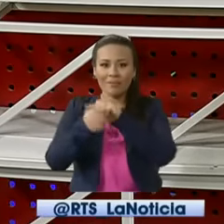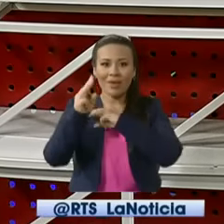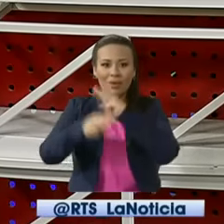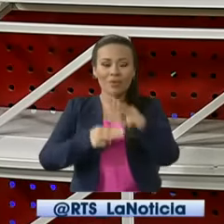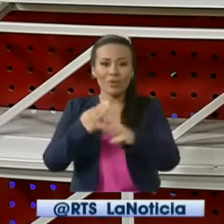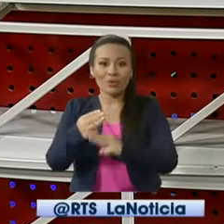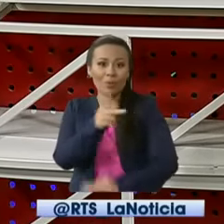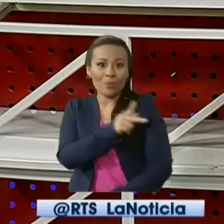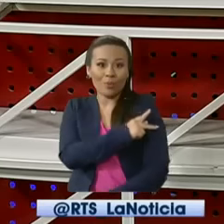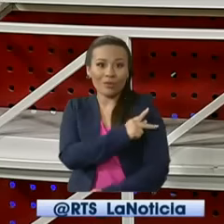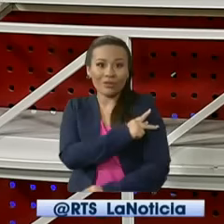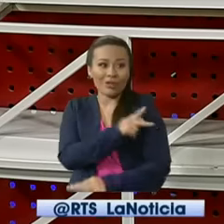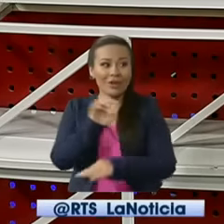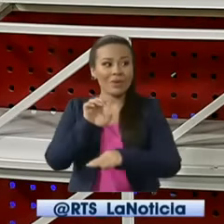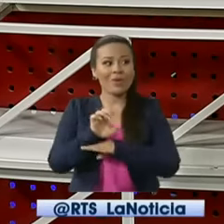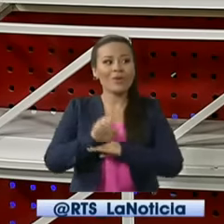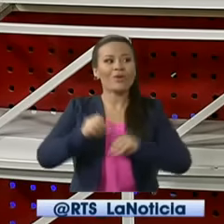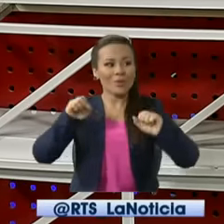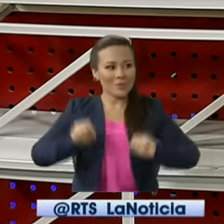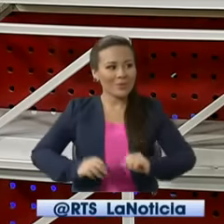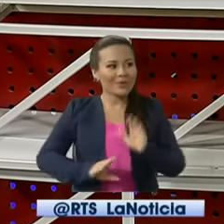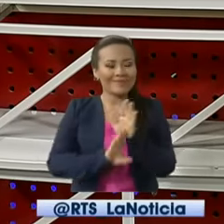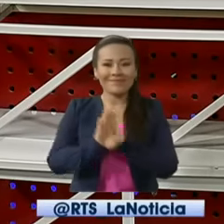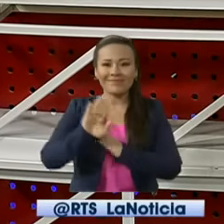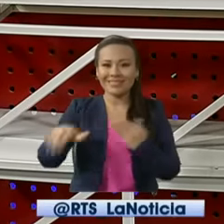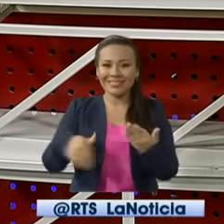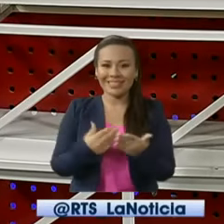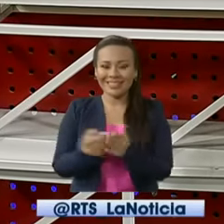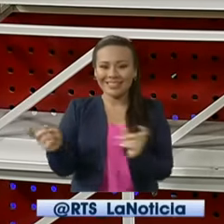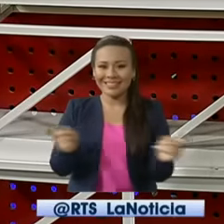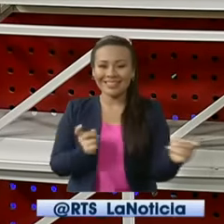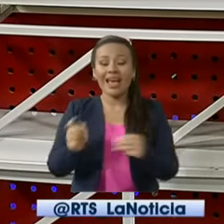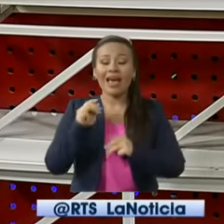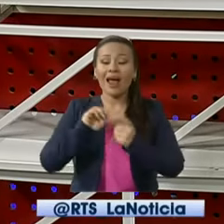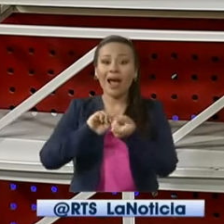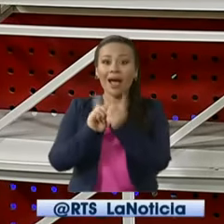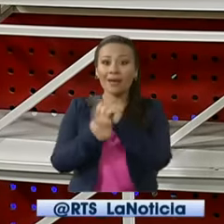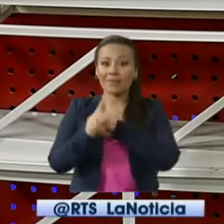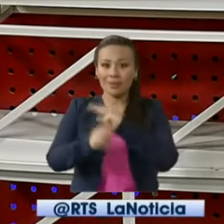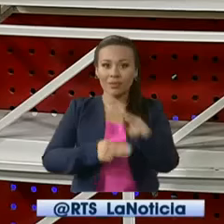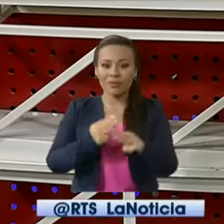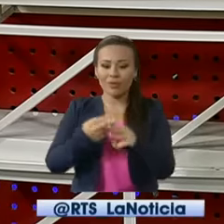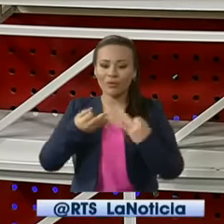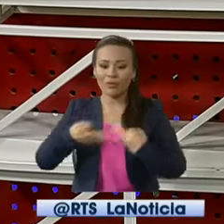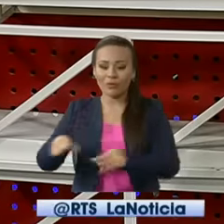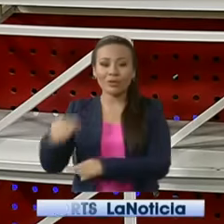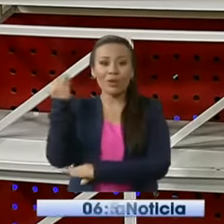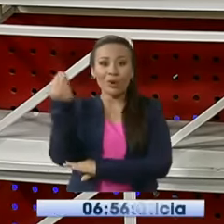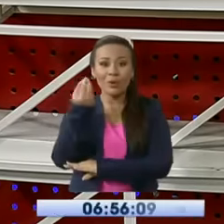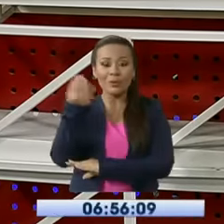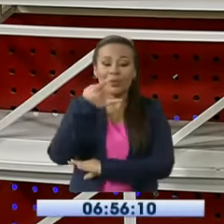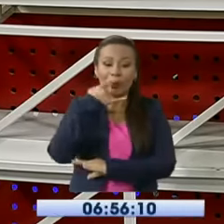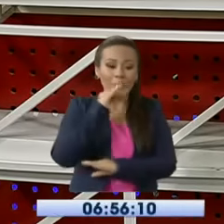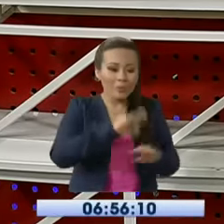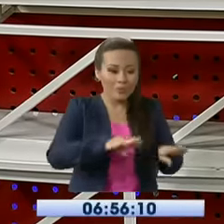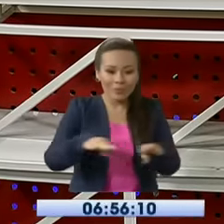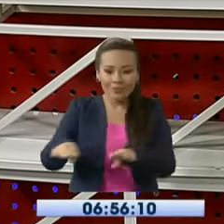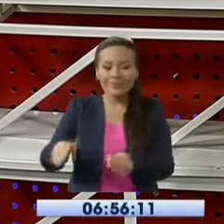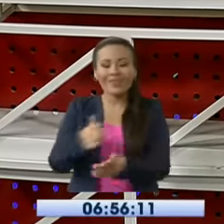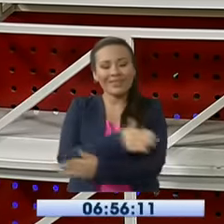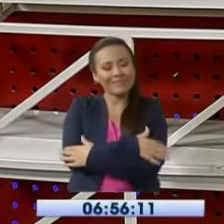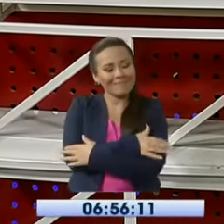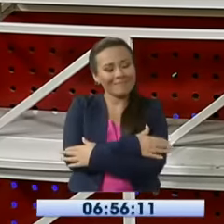es artífice directamente de los cambios que pueda tener el mundo y artífice de la formación de las juventudes y la niñez. Así un abrazo es. Para ellos